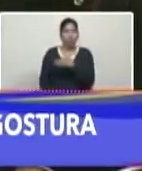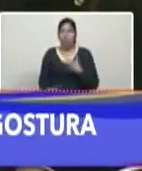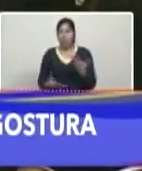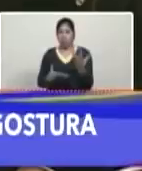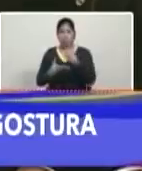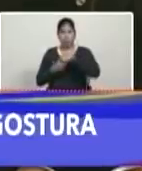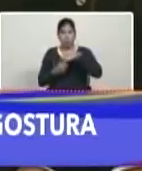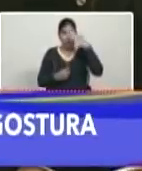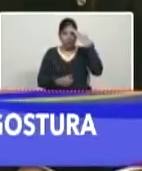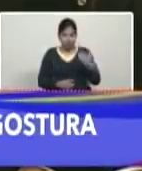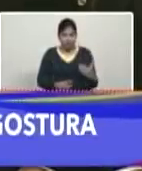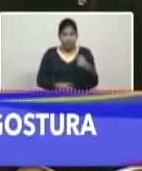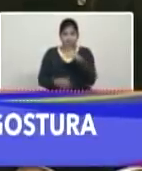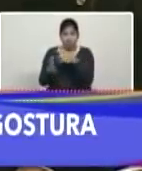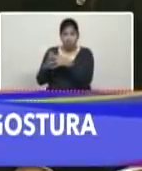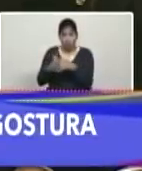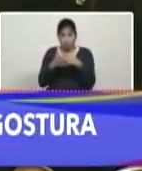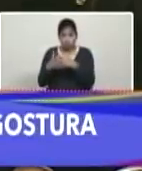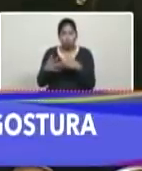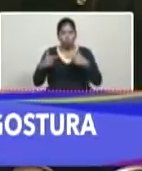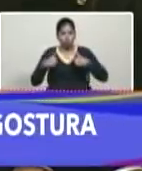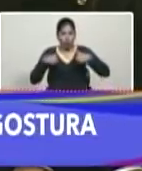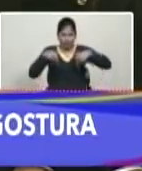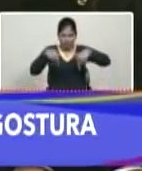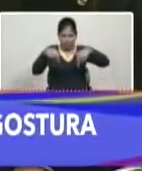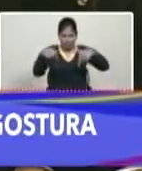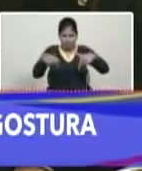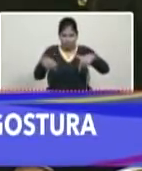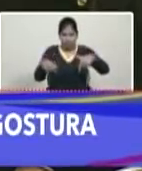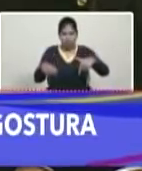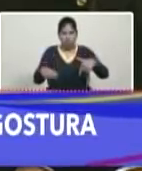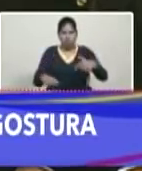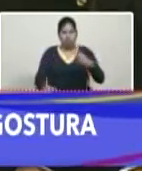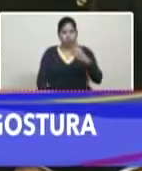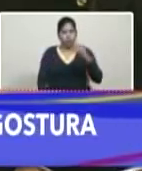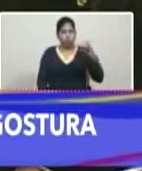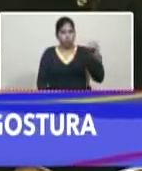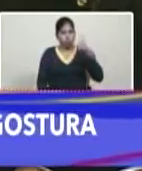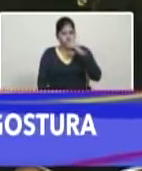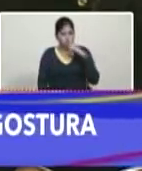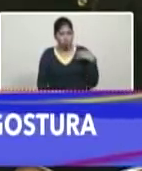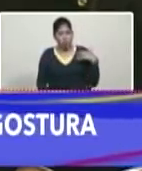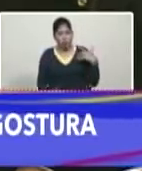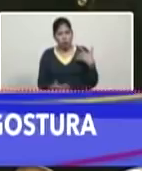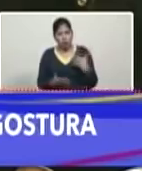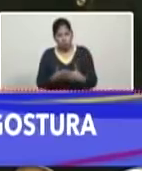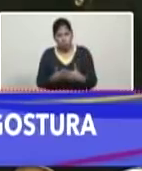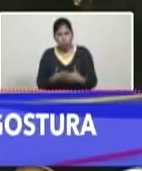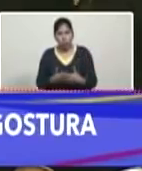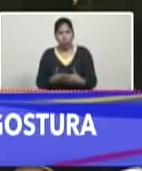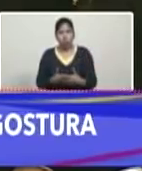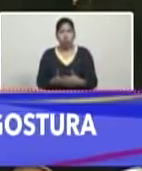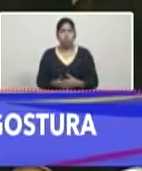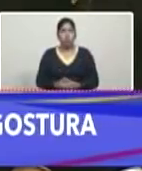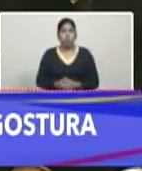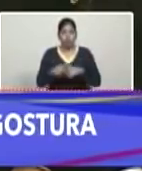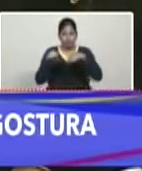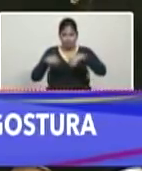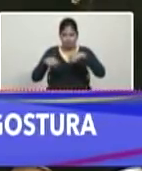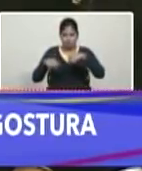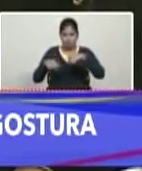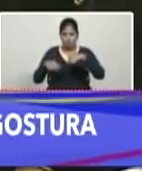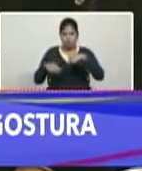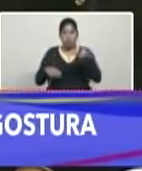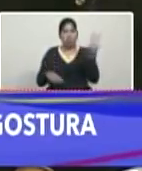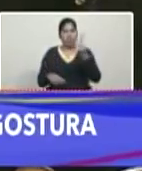Y en Venezuela, yo lo digo hoy aquí, a 200 años, libertador, en Venezuela va